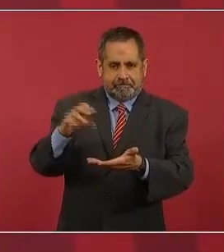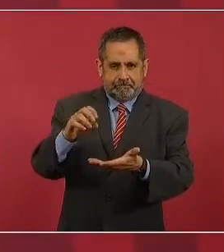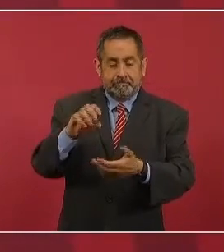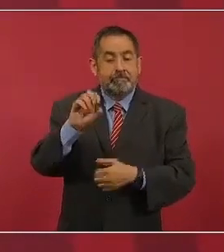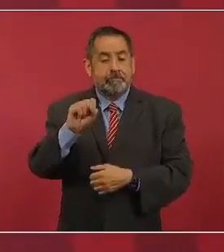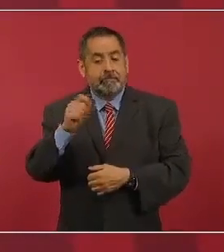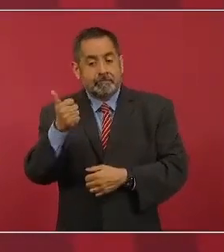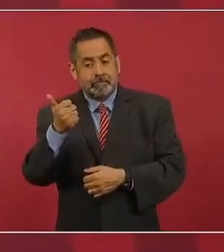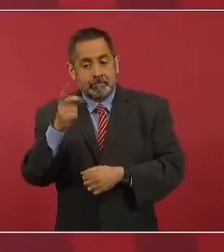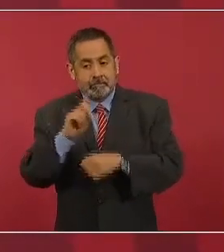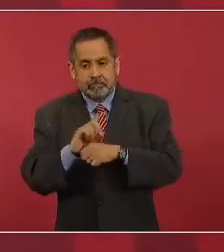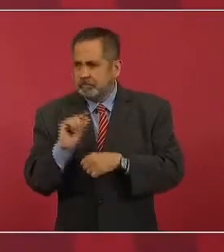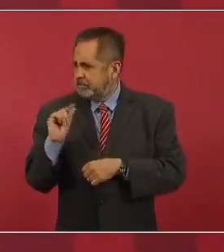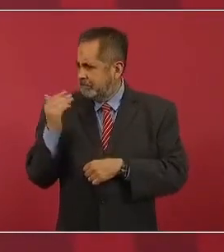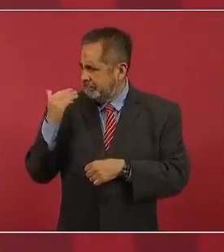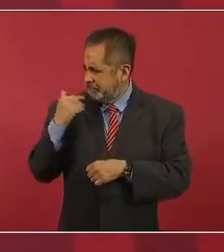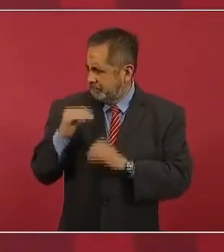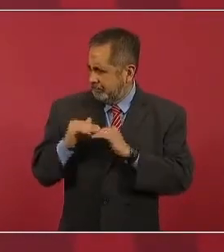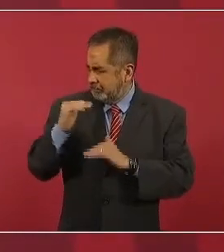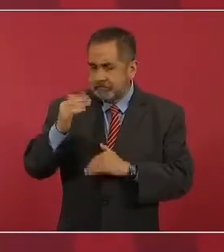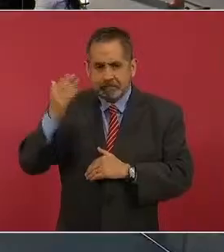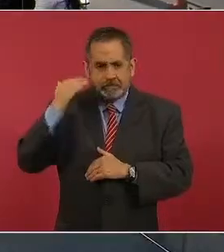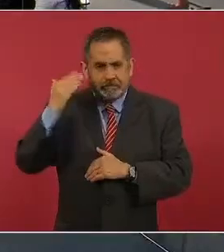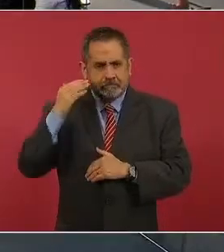60 pesos, acaba de subir, era